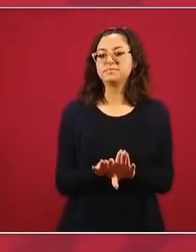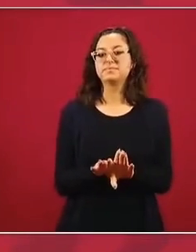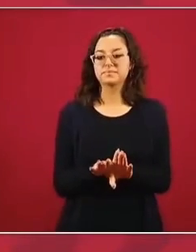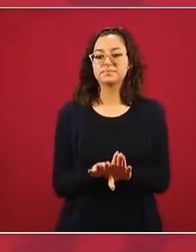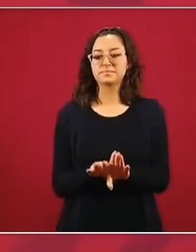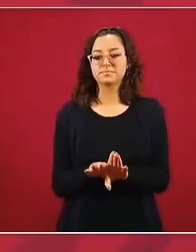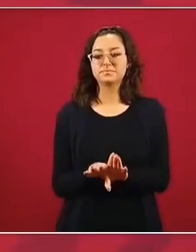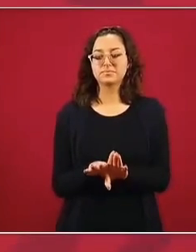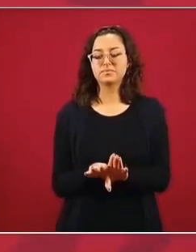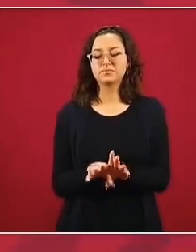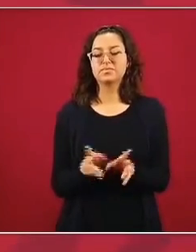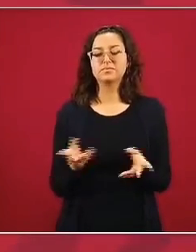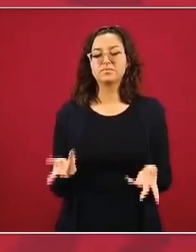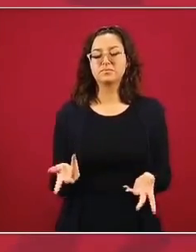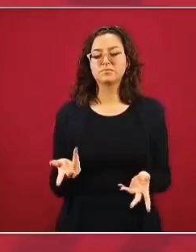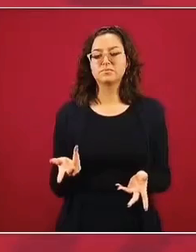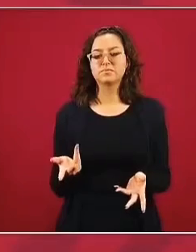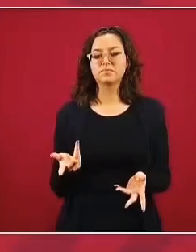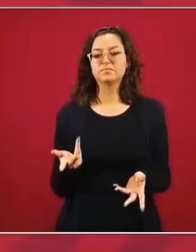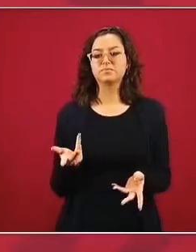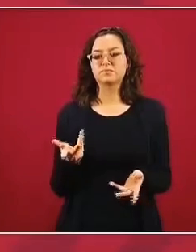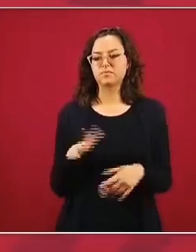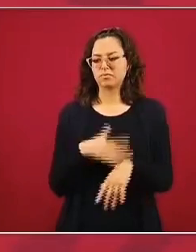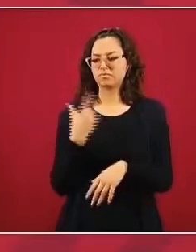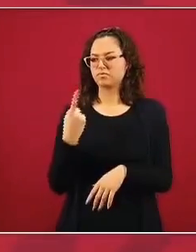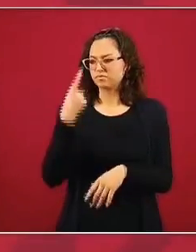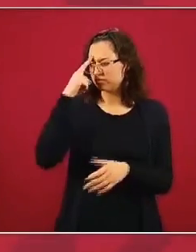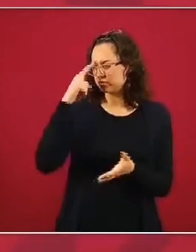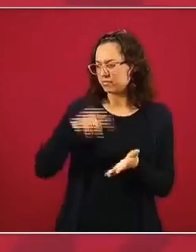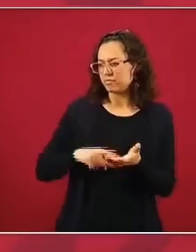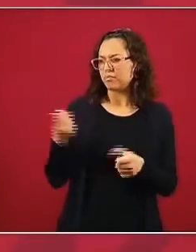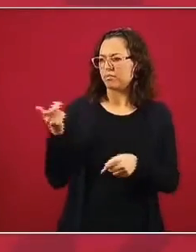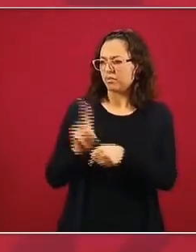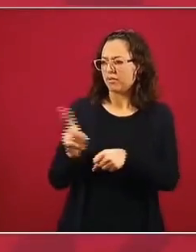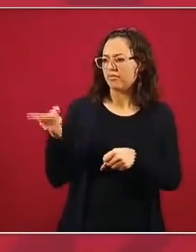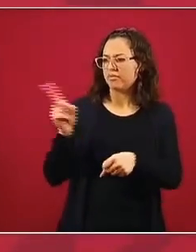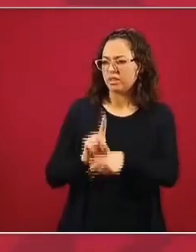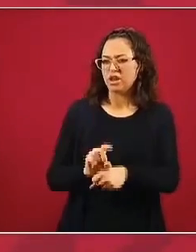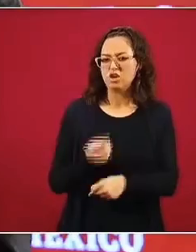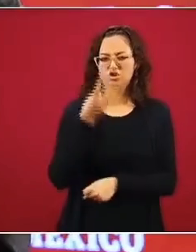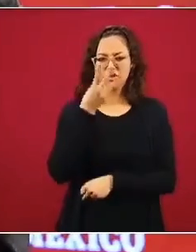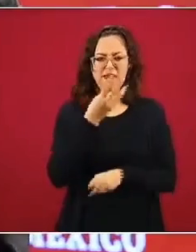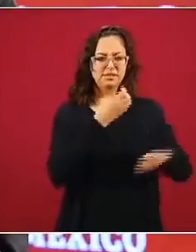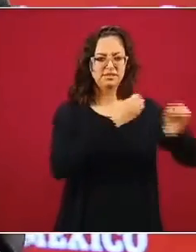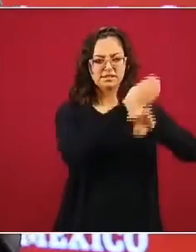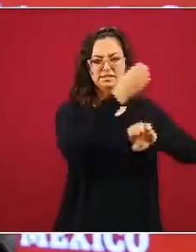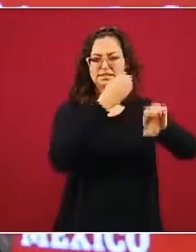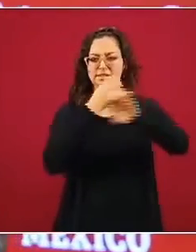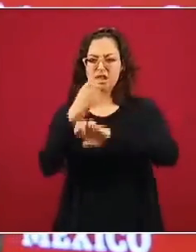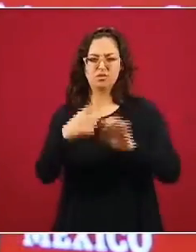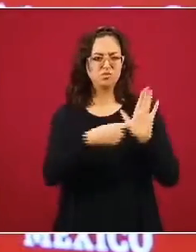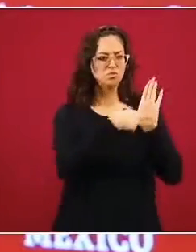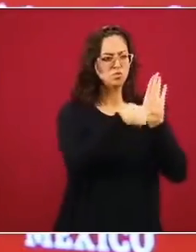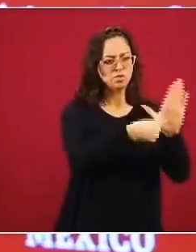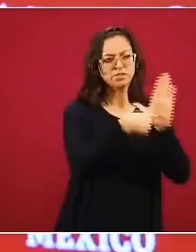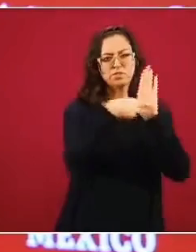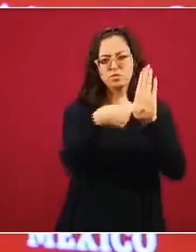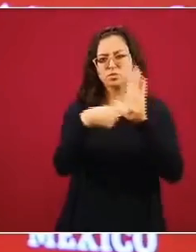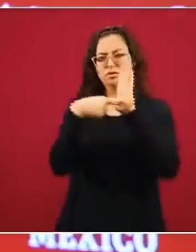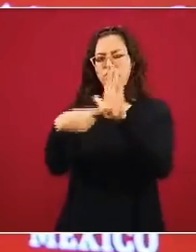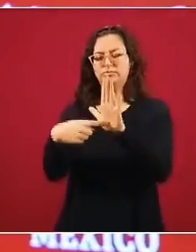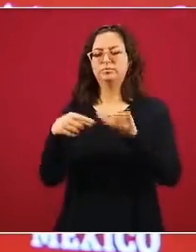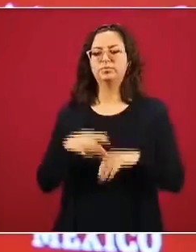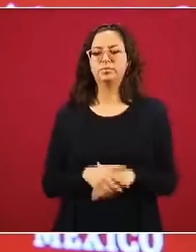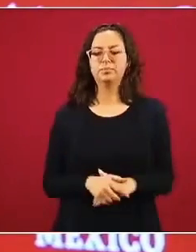por parte, creo que diario son 3 estados. Quiero que el día